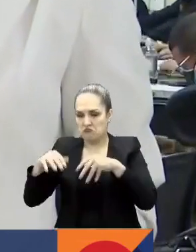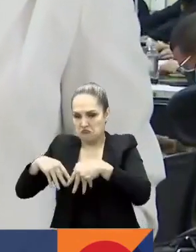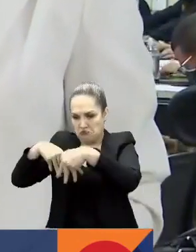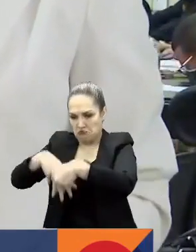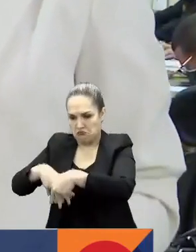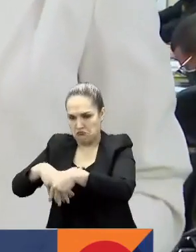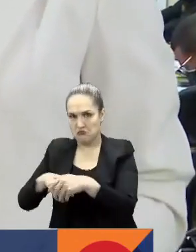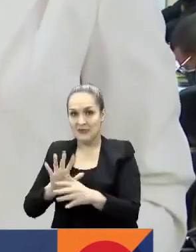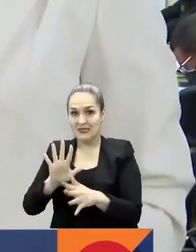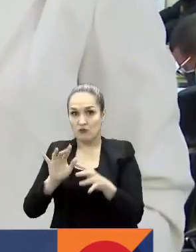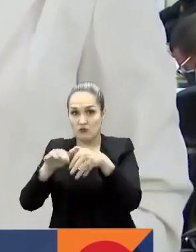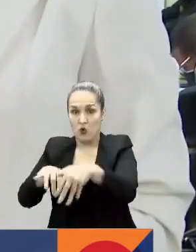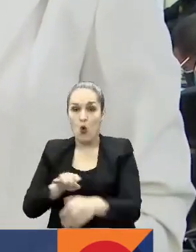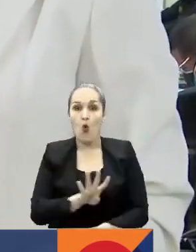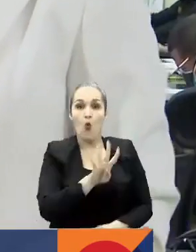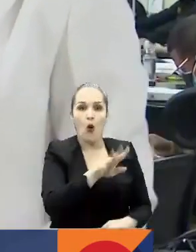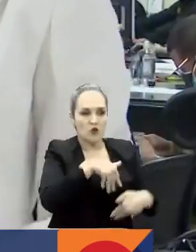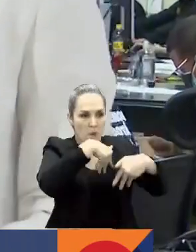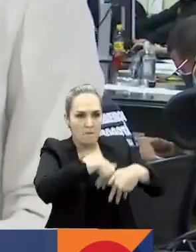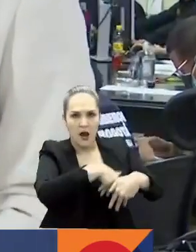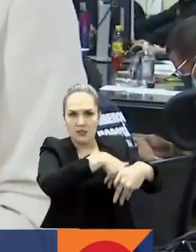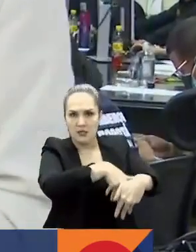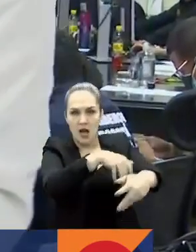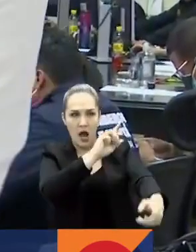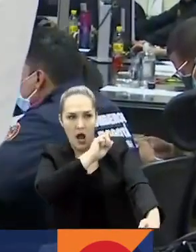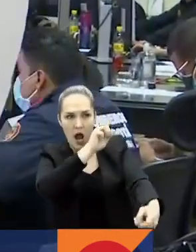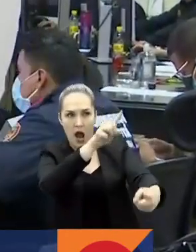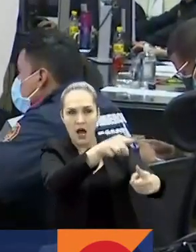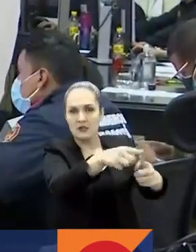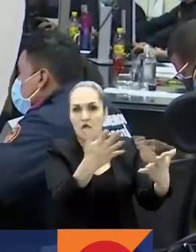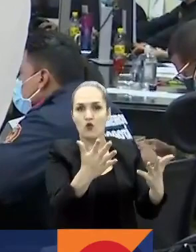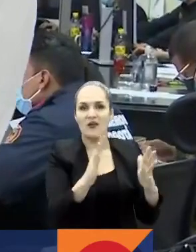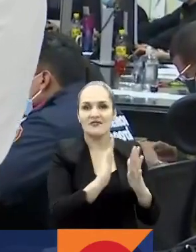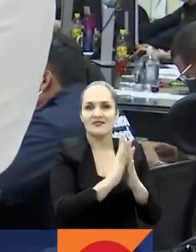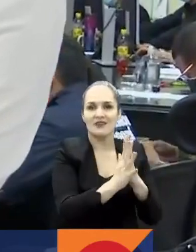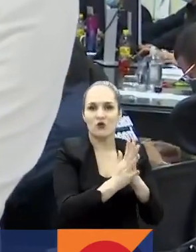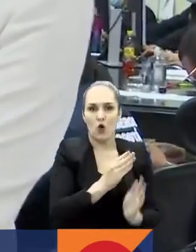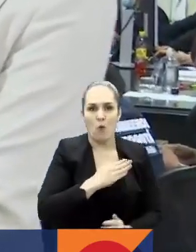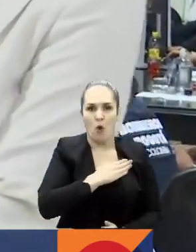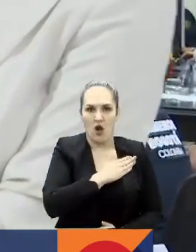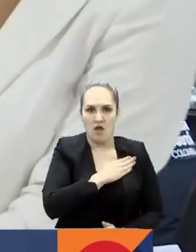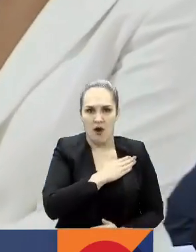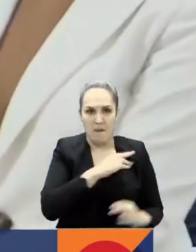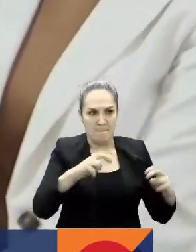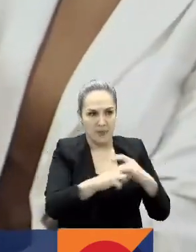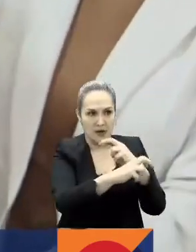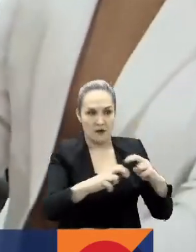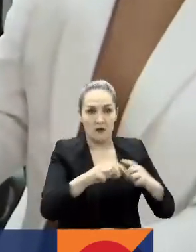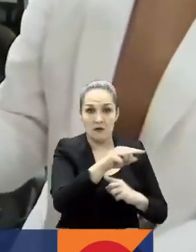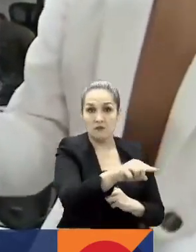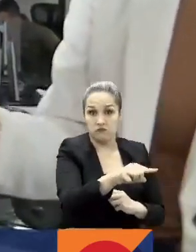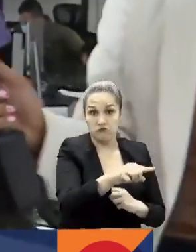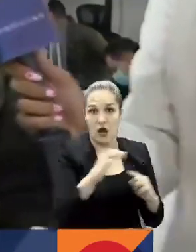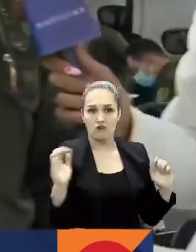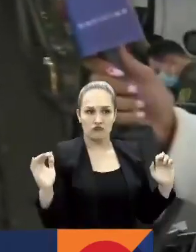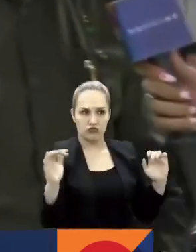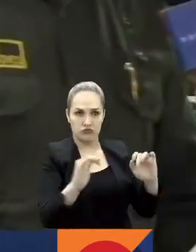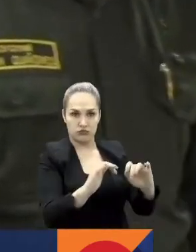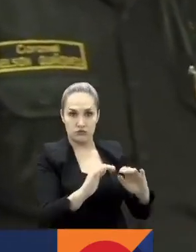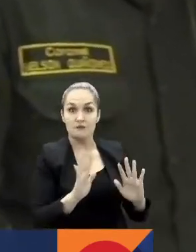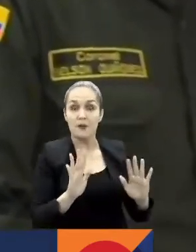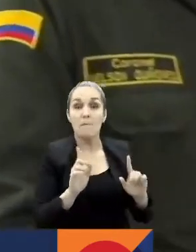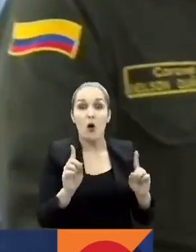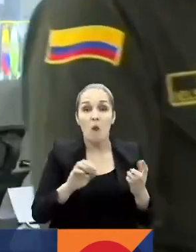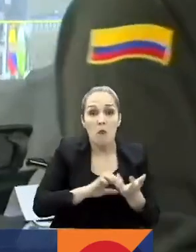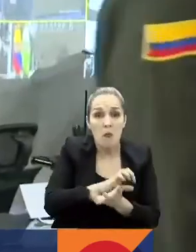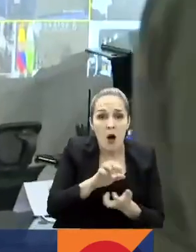van con sentido a la Plaza de Bolívar. Queremos manifestar que en el momento no hay problemas. El comportamiento de los